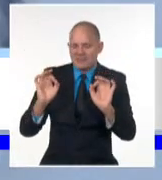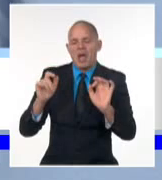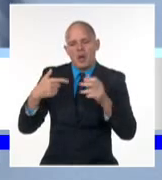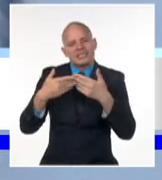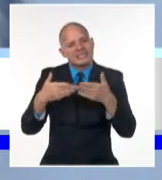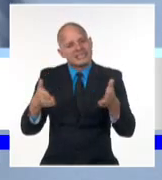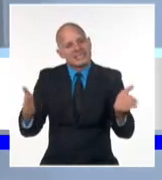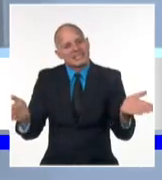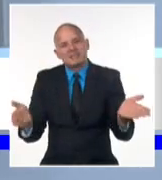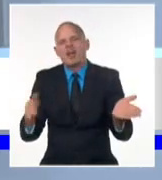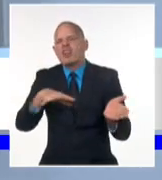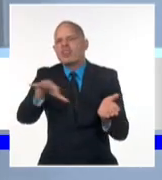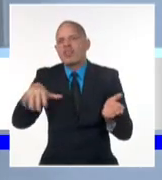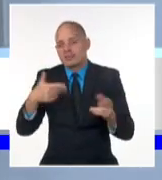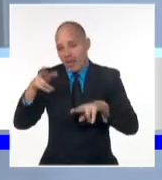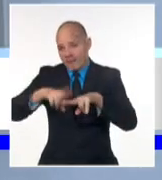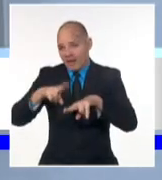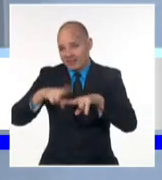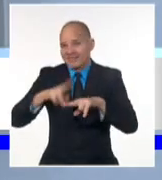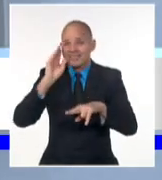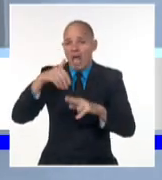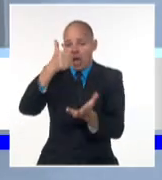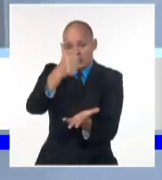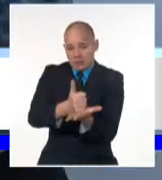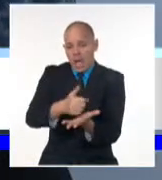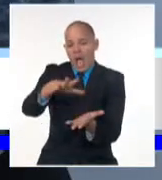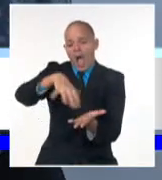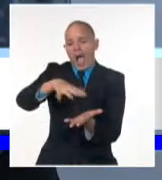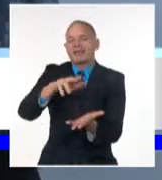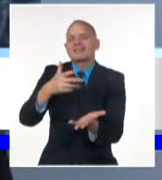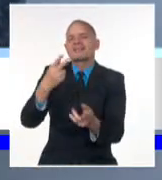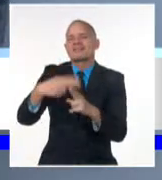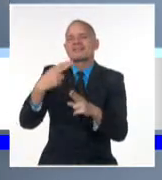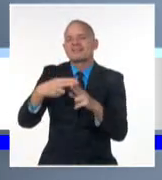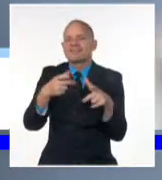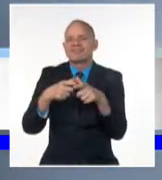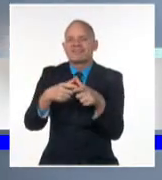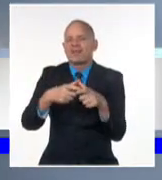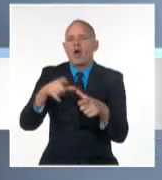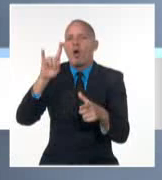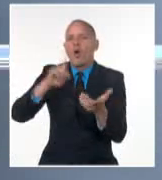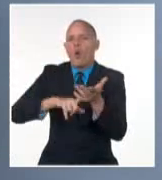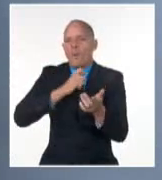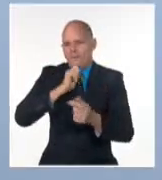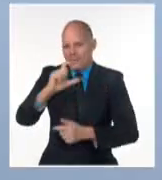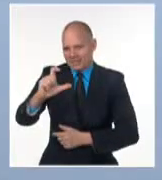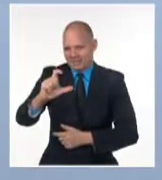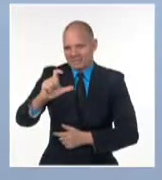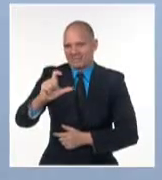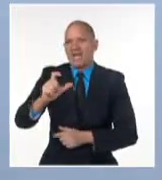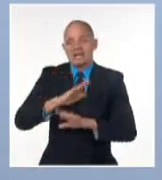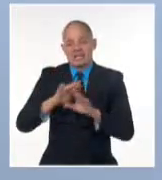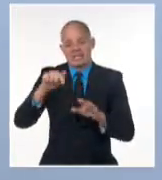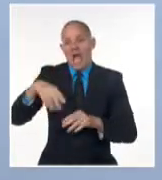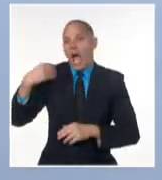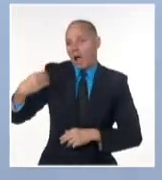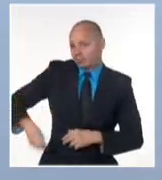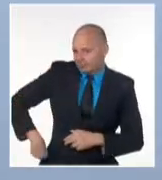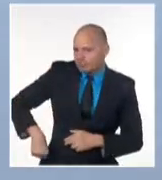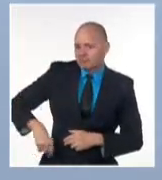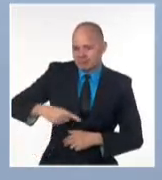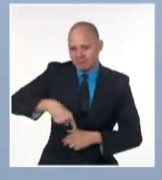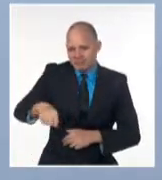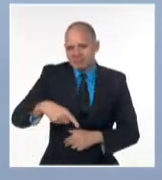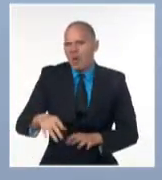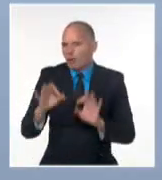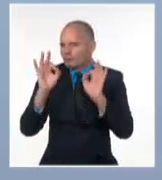Unión de Periodistas de Cuba a propósito de la coincidencia con el aniversario 65 de la Revolución Cubana y la hermandad entre las